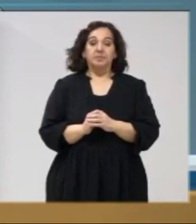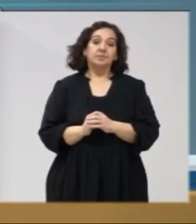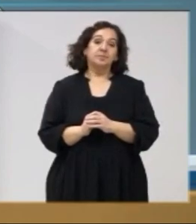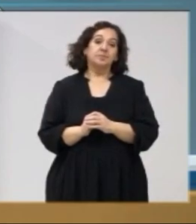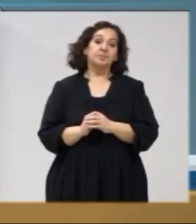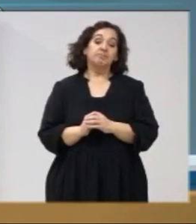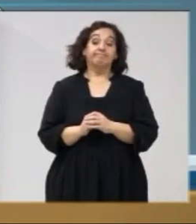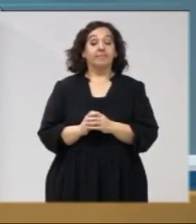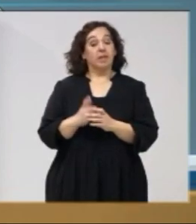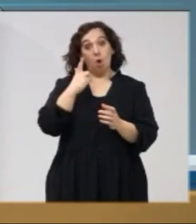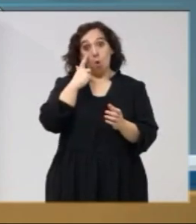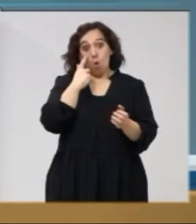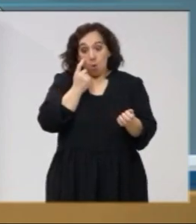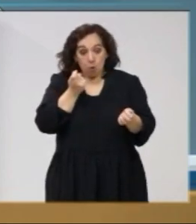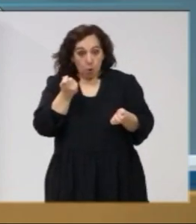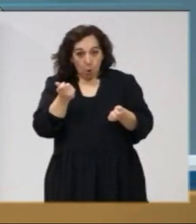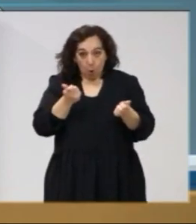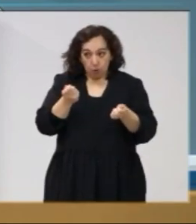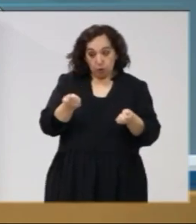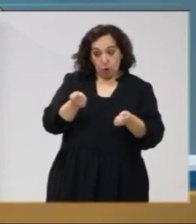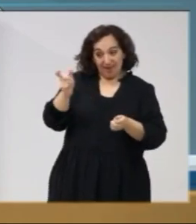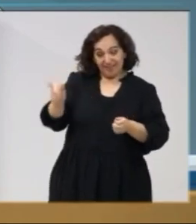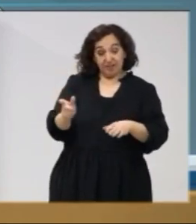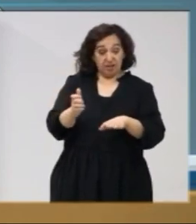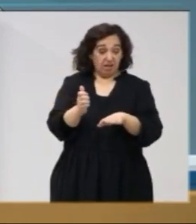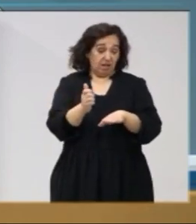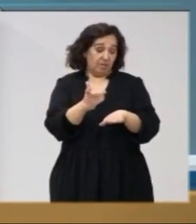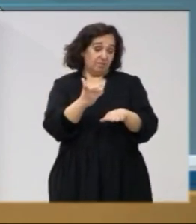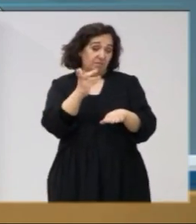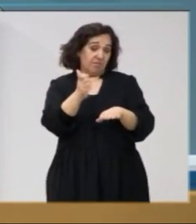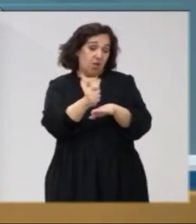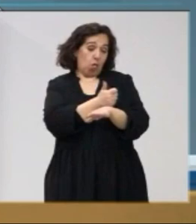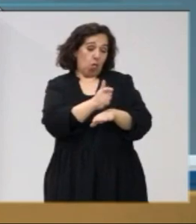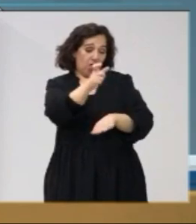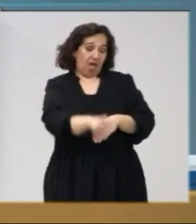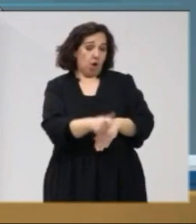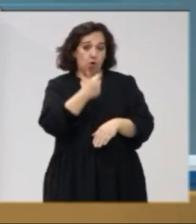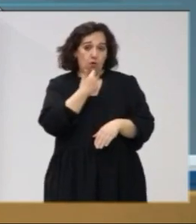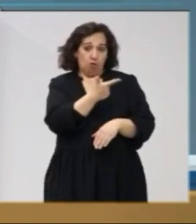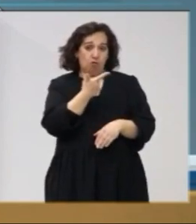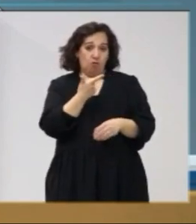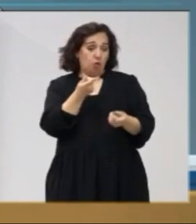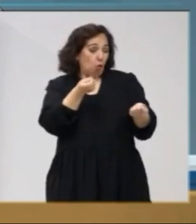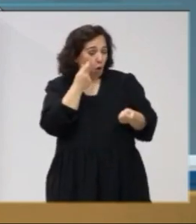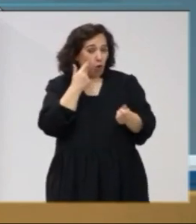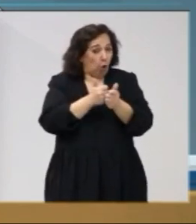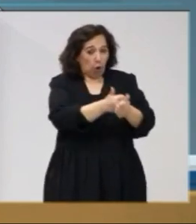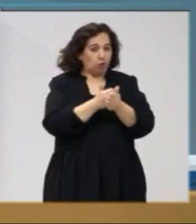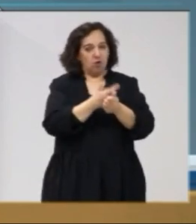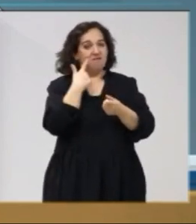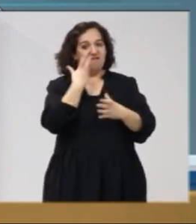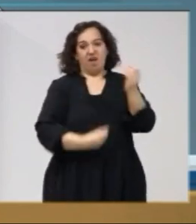los controles sobre este ciudadano han fallado. Las personas que estaban más